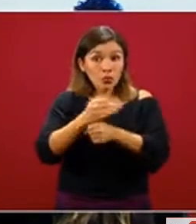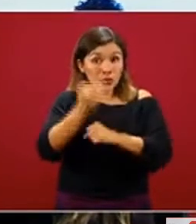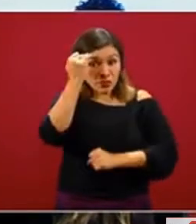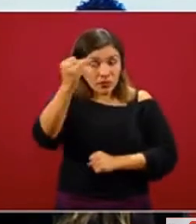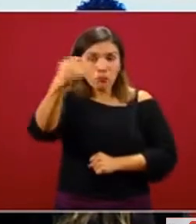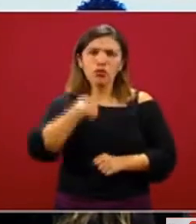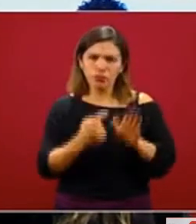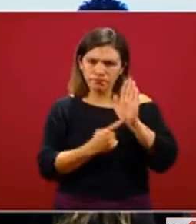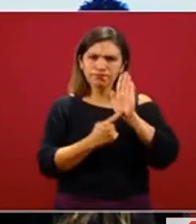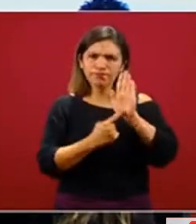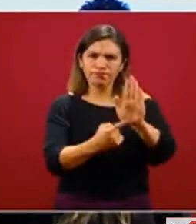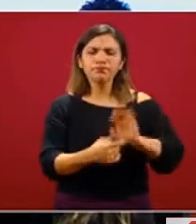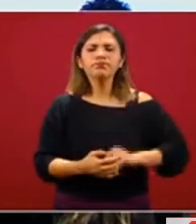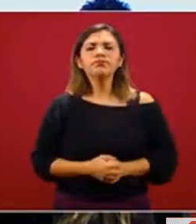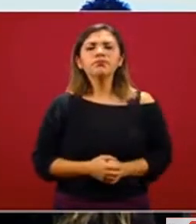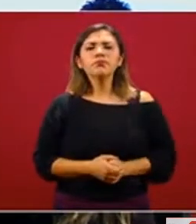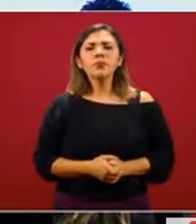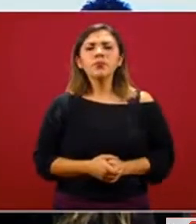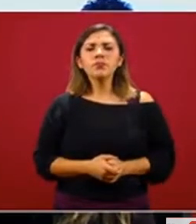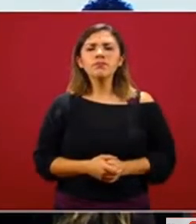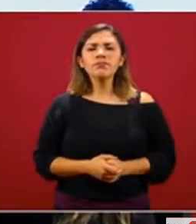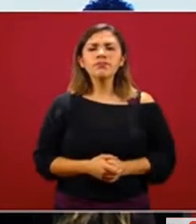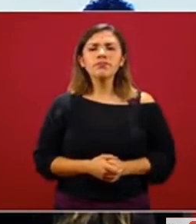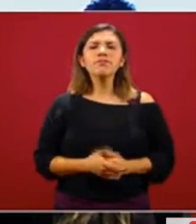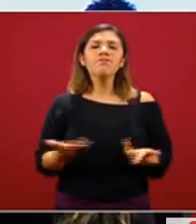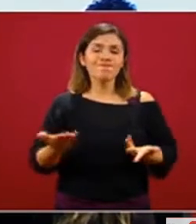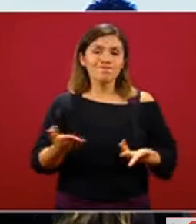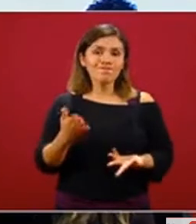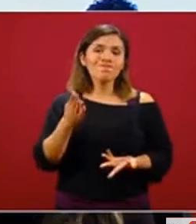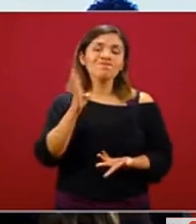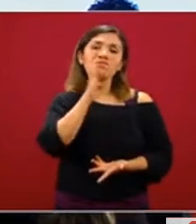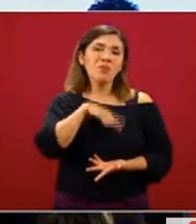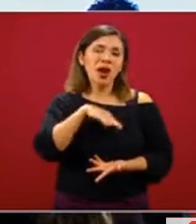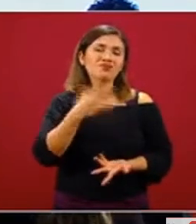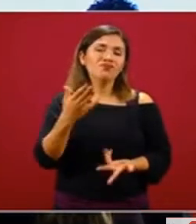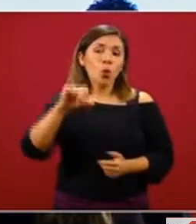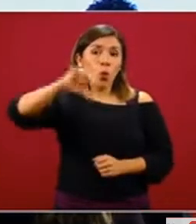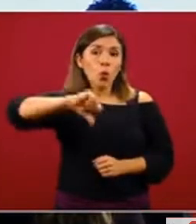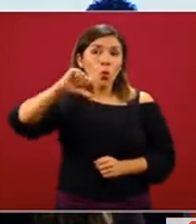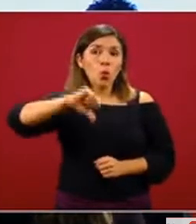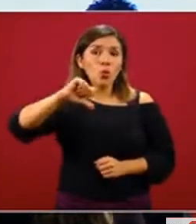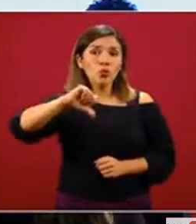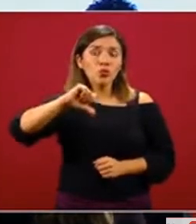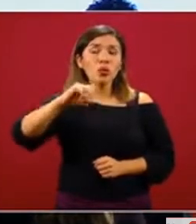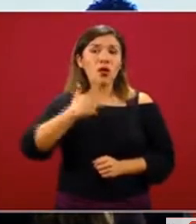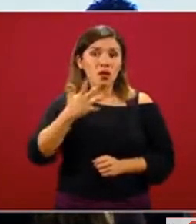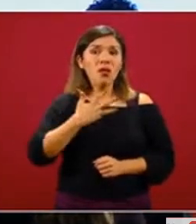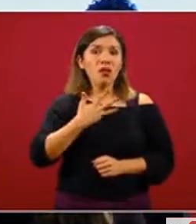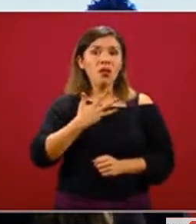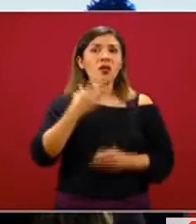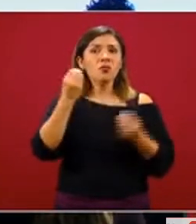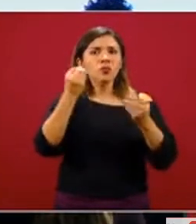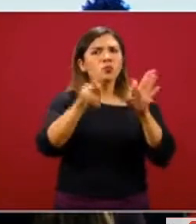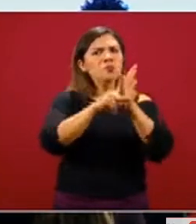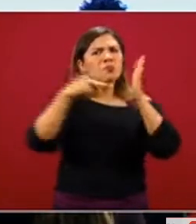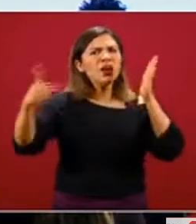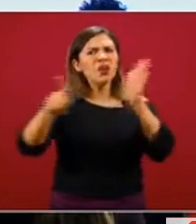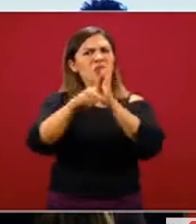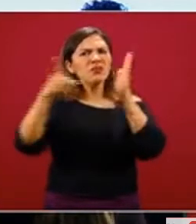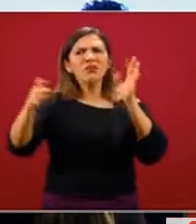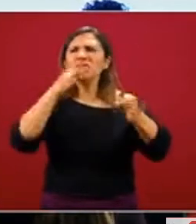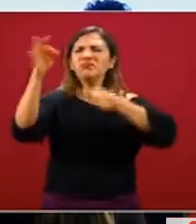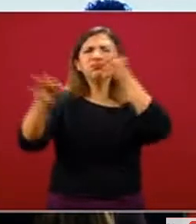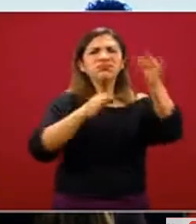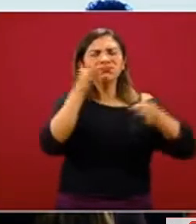presento. Me parece un poco desafortunado. Hoy tuvimos varios periódicos de circulación